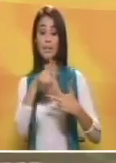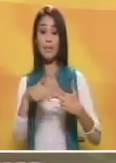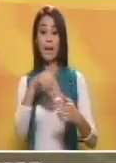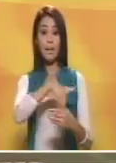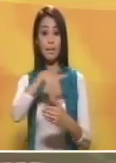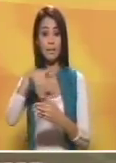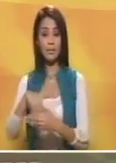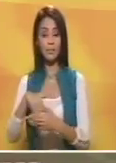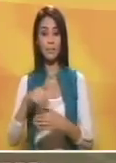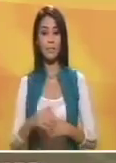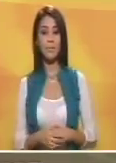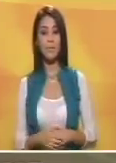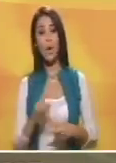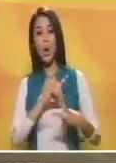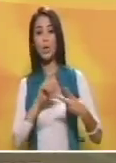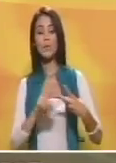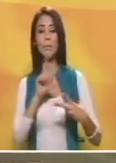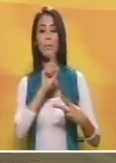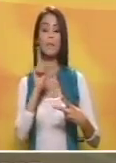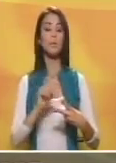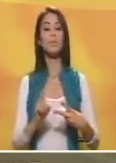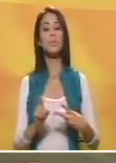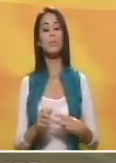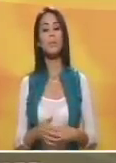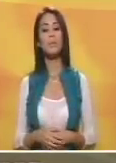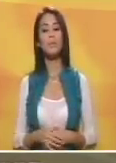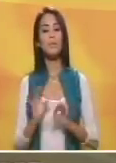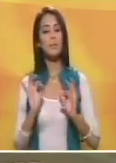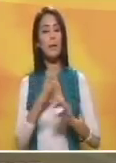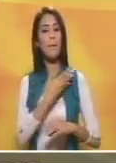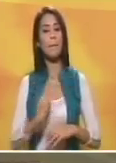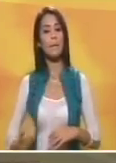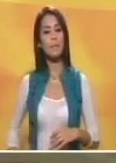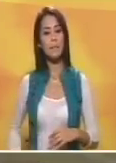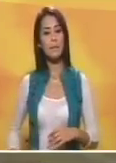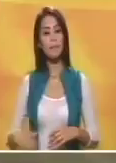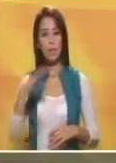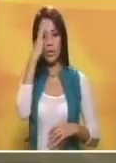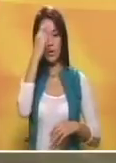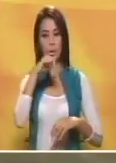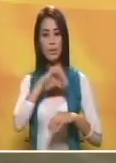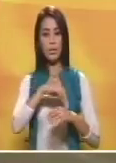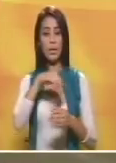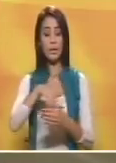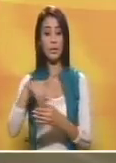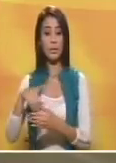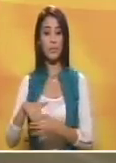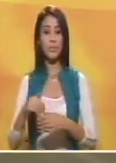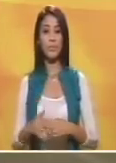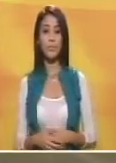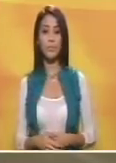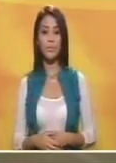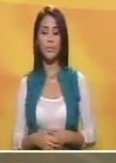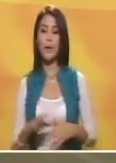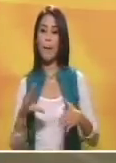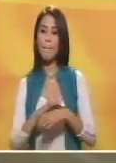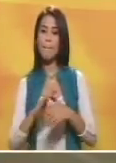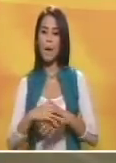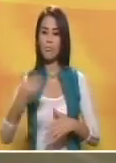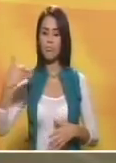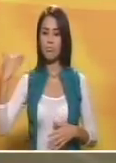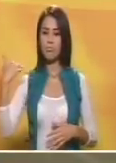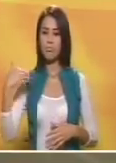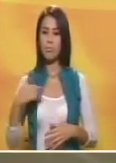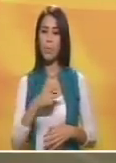eventos electorales. Y la otra pregunta dirigida específicamente a la presidenta del Consejo Nacional Electoral es que el martes pasado,